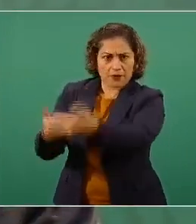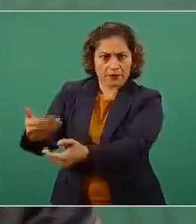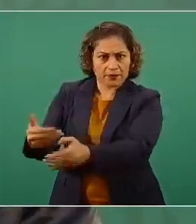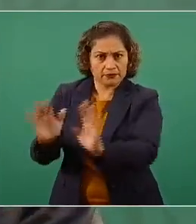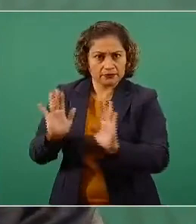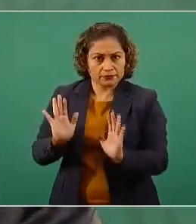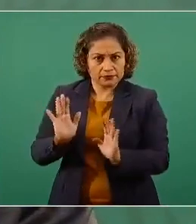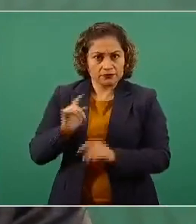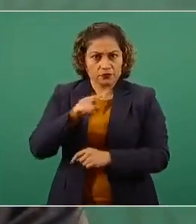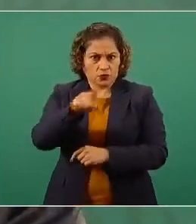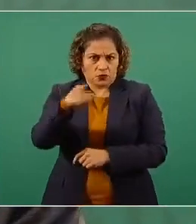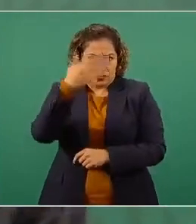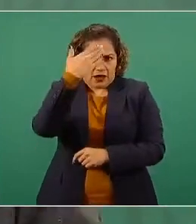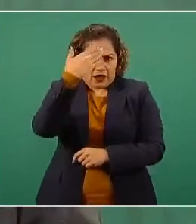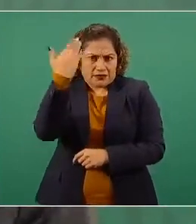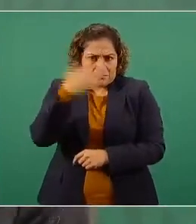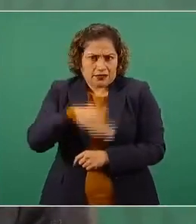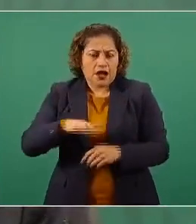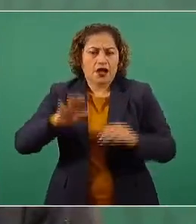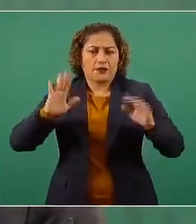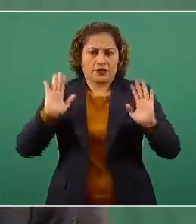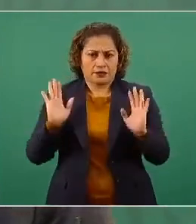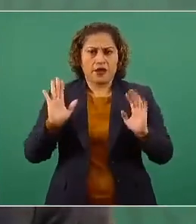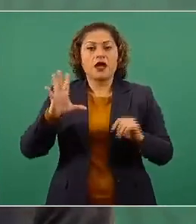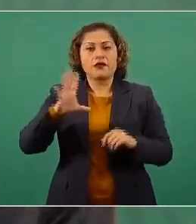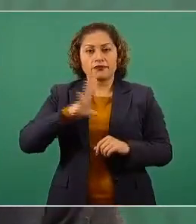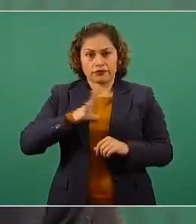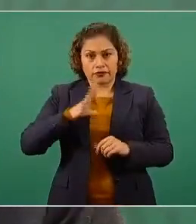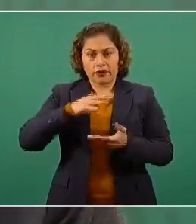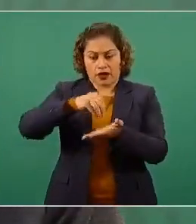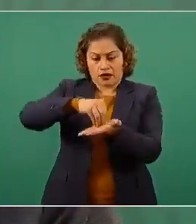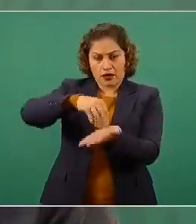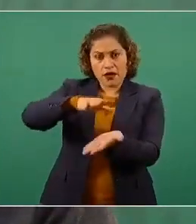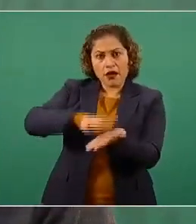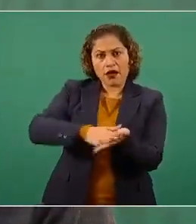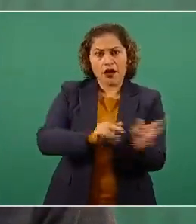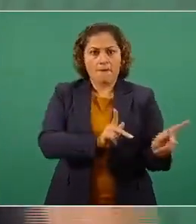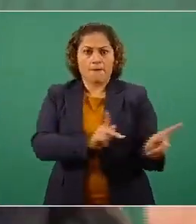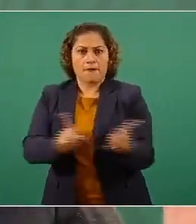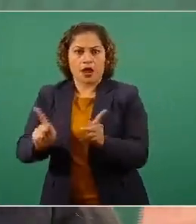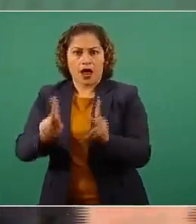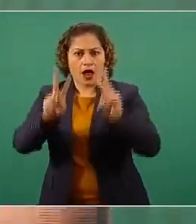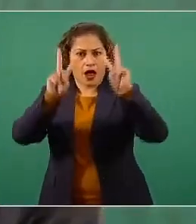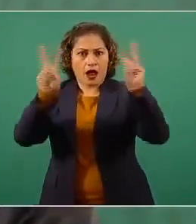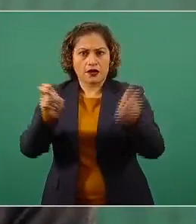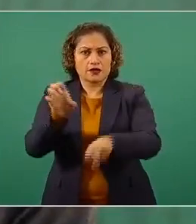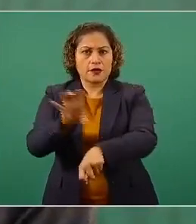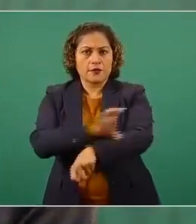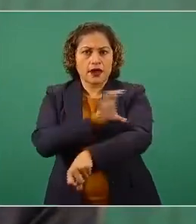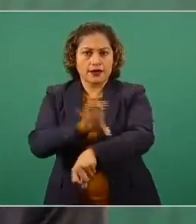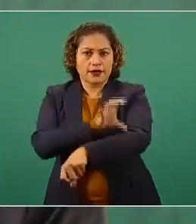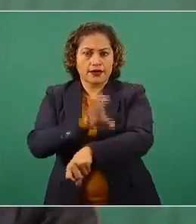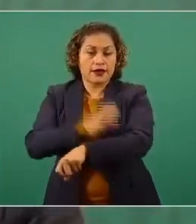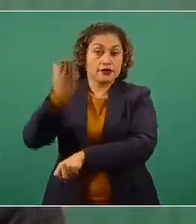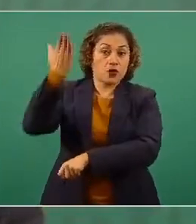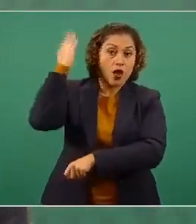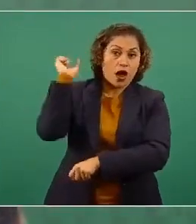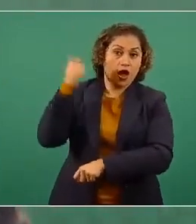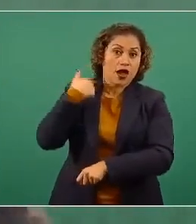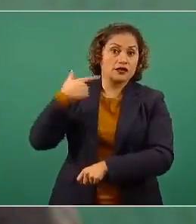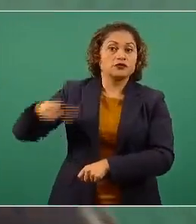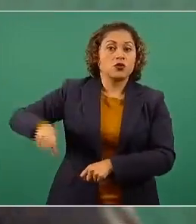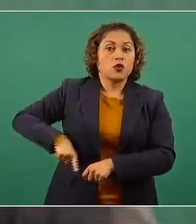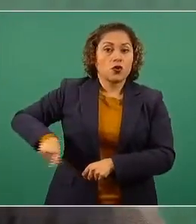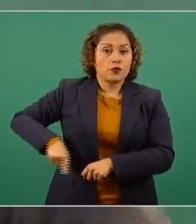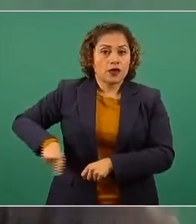Ustedes pueden analizarlo, el plan energético del periodo neoliberal, y el propósito